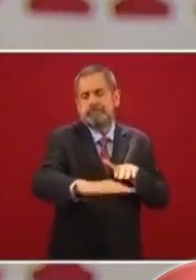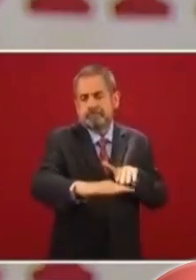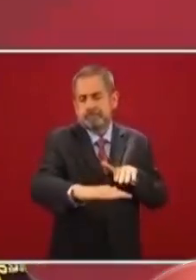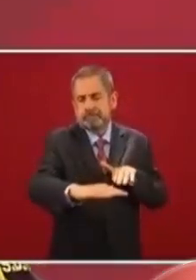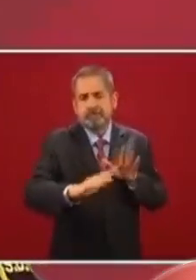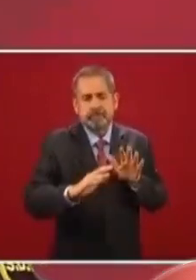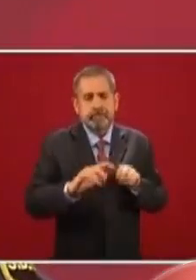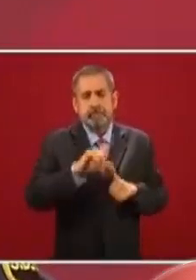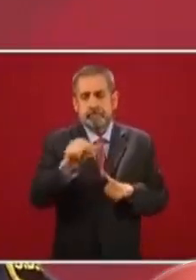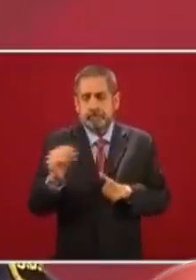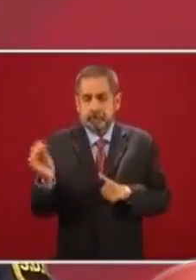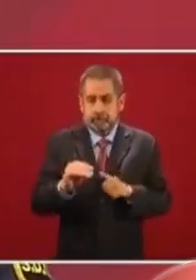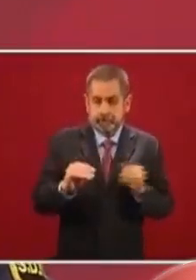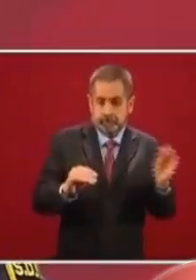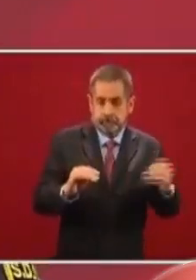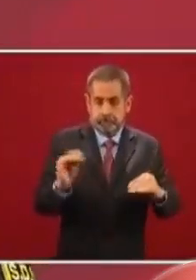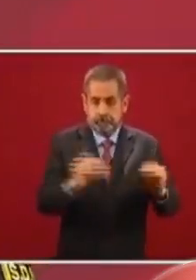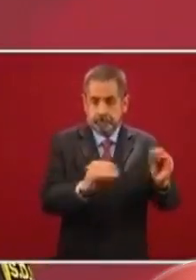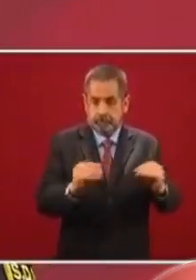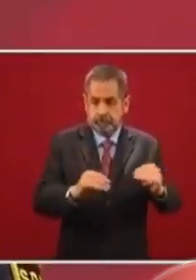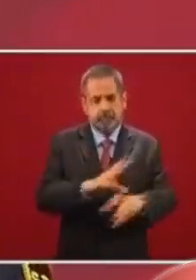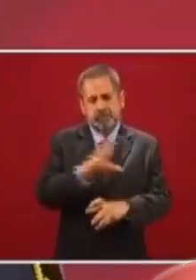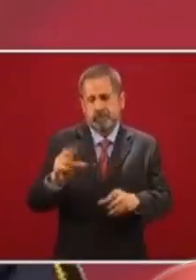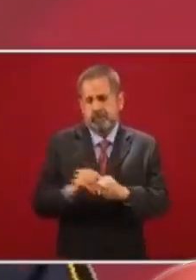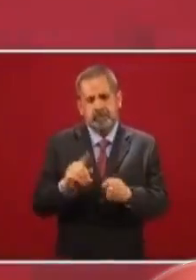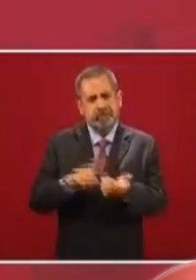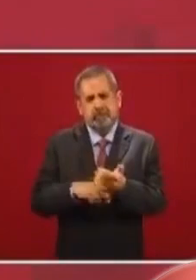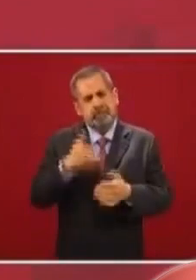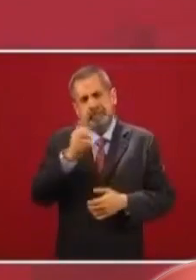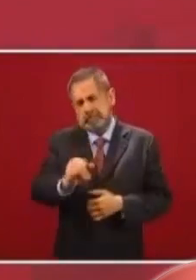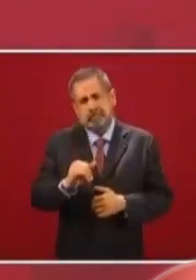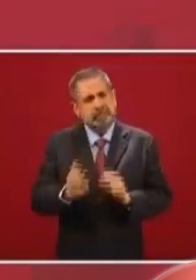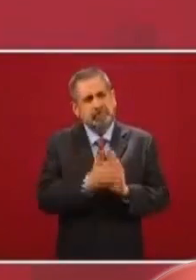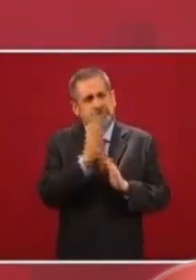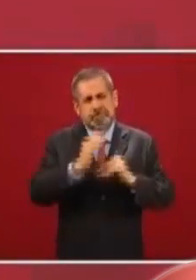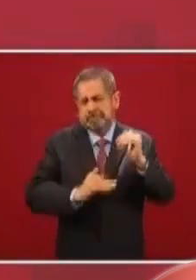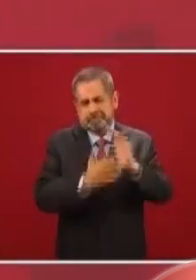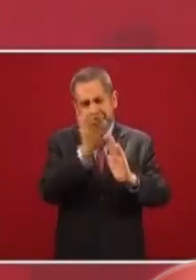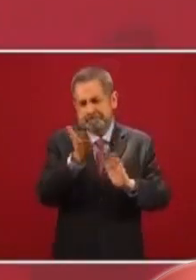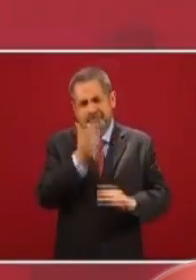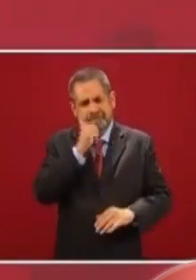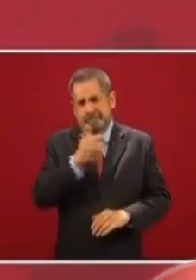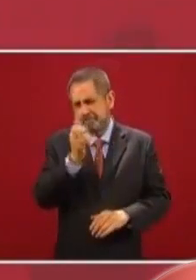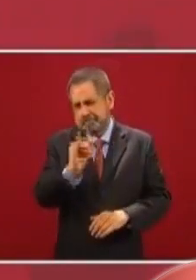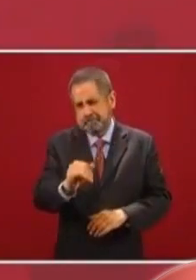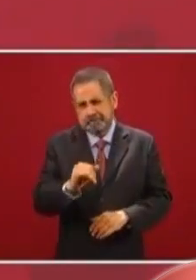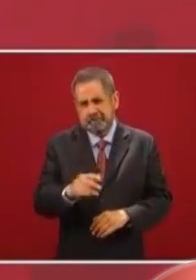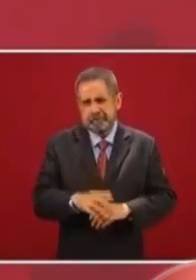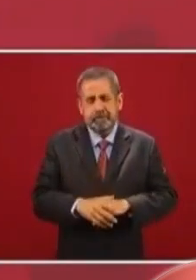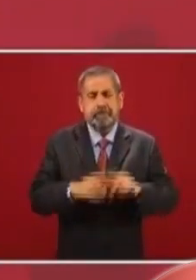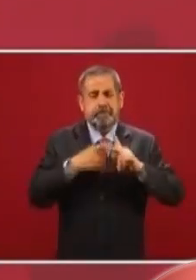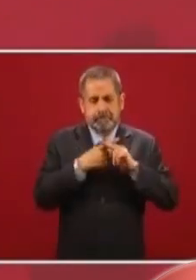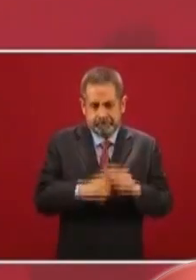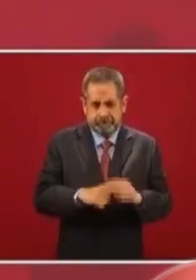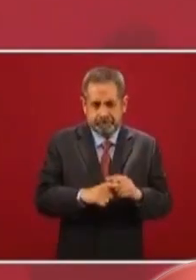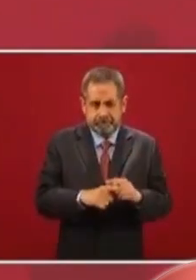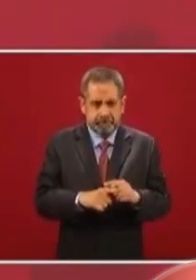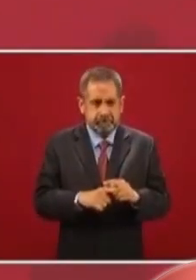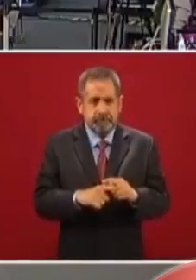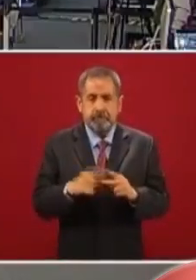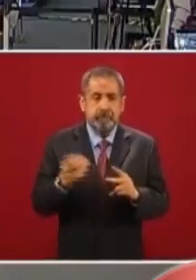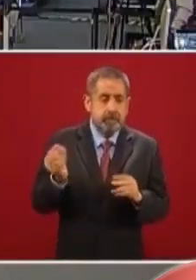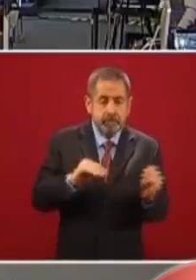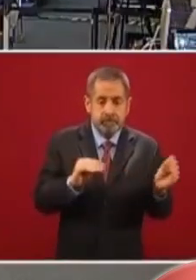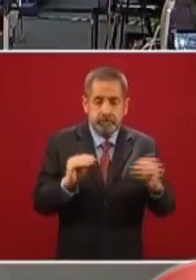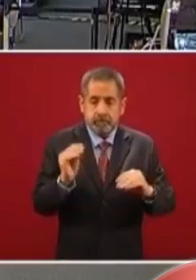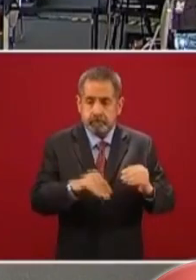un dato histórico de muchos años del ejercicio de una obra. Efectivamente, se empiezan a superponer las actividades y se